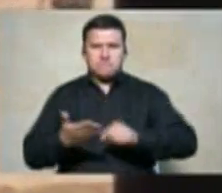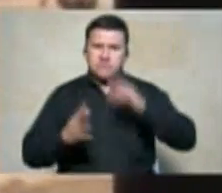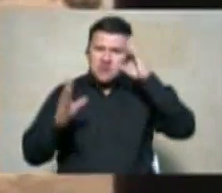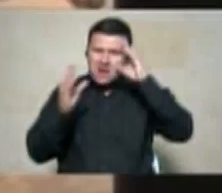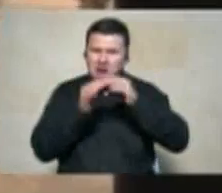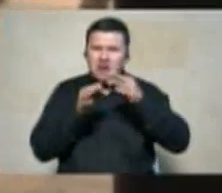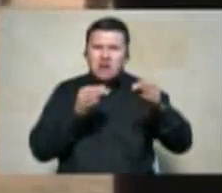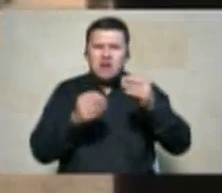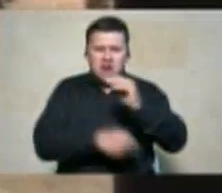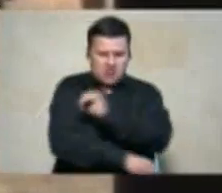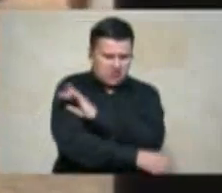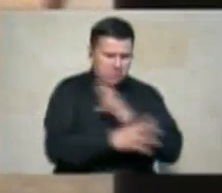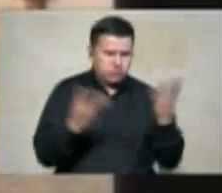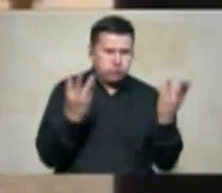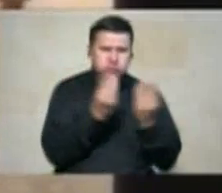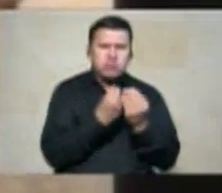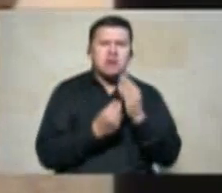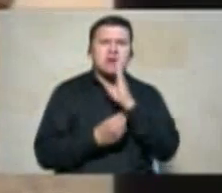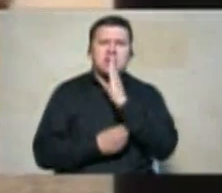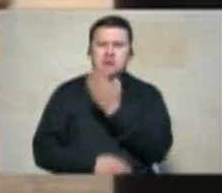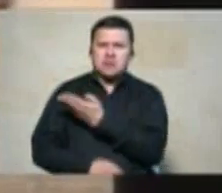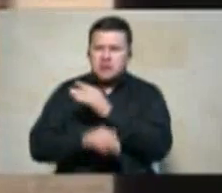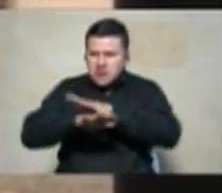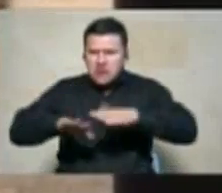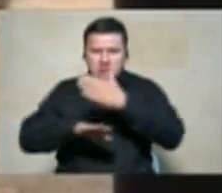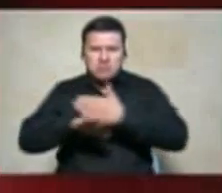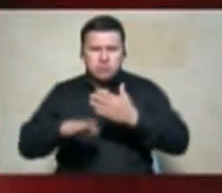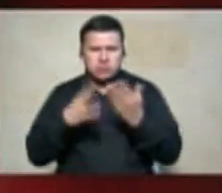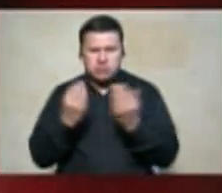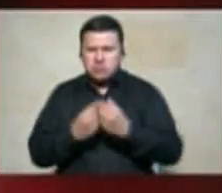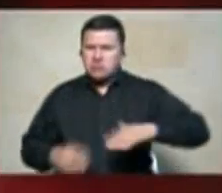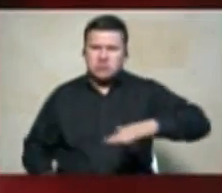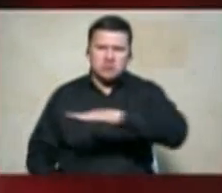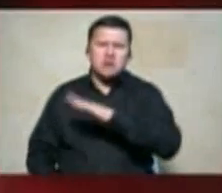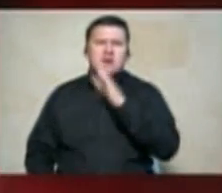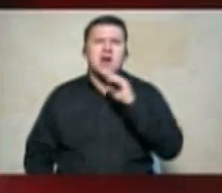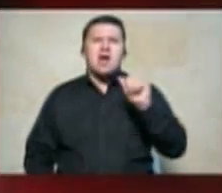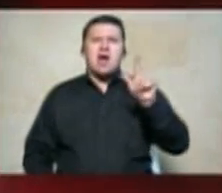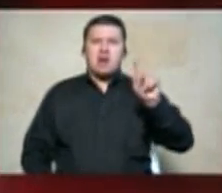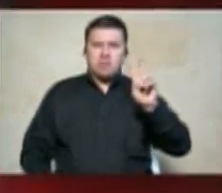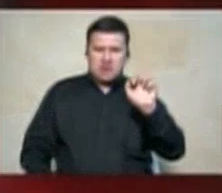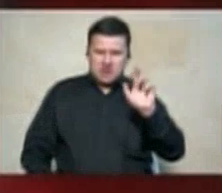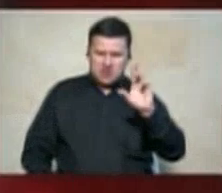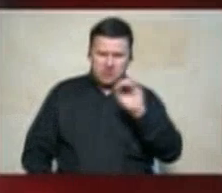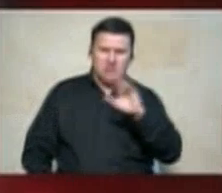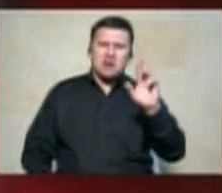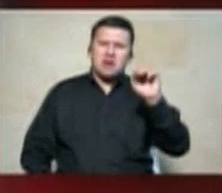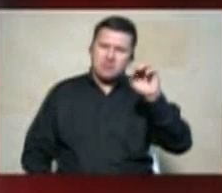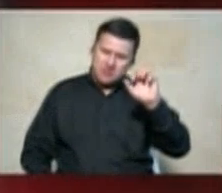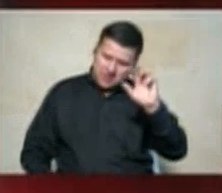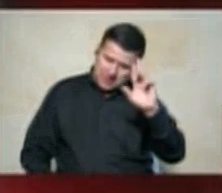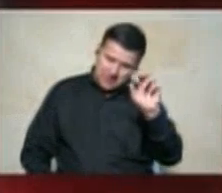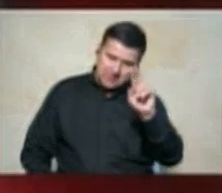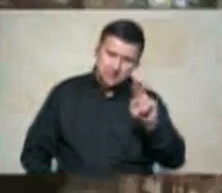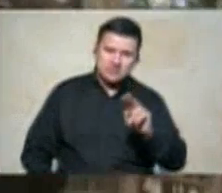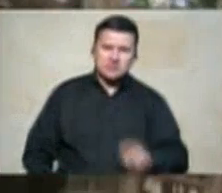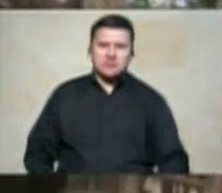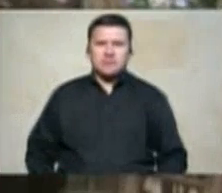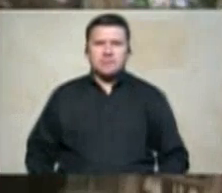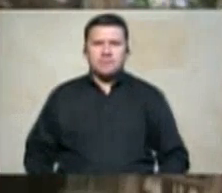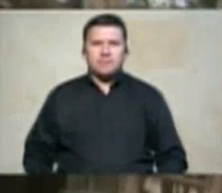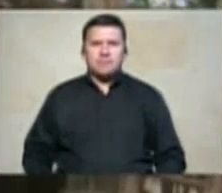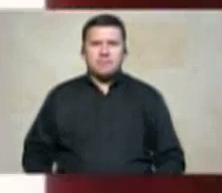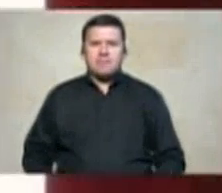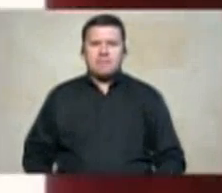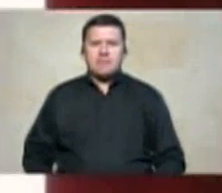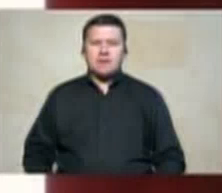ellos Álvaro Pérez Riquet y Ramiro Antonio Castro Genis. Gregorio Huelvas, también sujeto de reforma agraria, fue